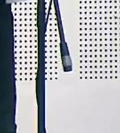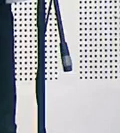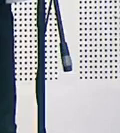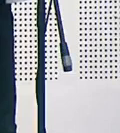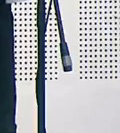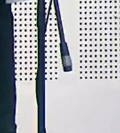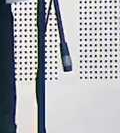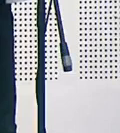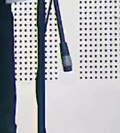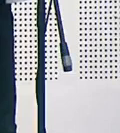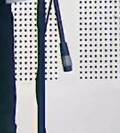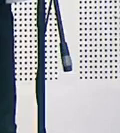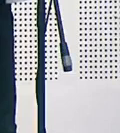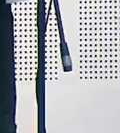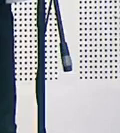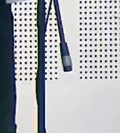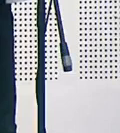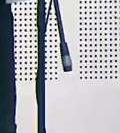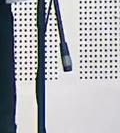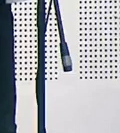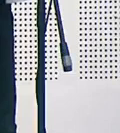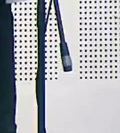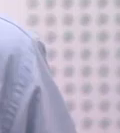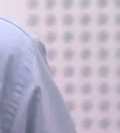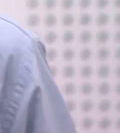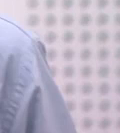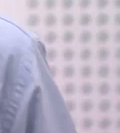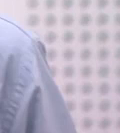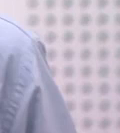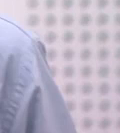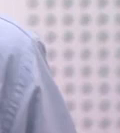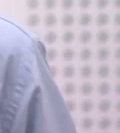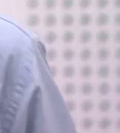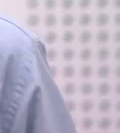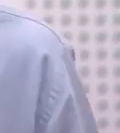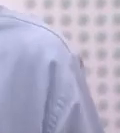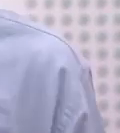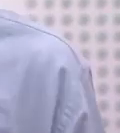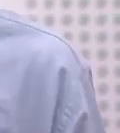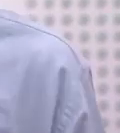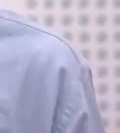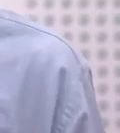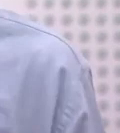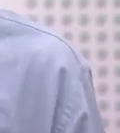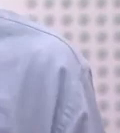que tu corazón es fuerte, que no tiene sustituto, tú eres el sol absoluto de la